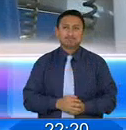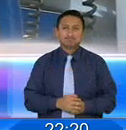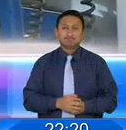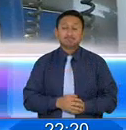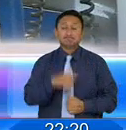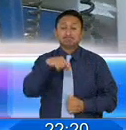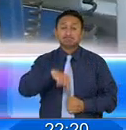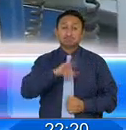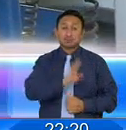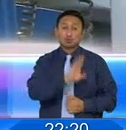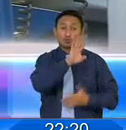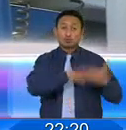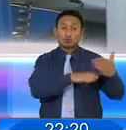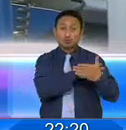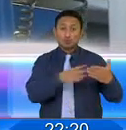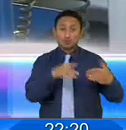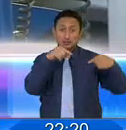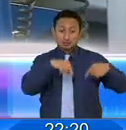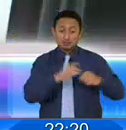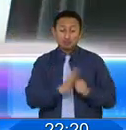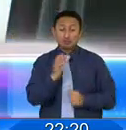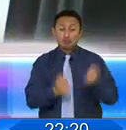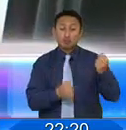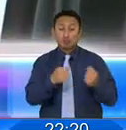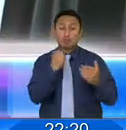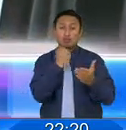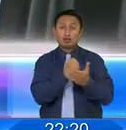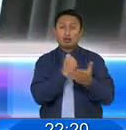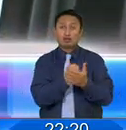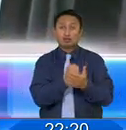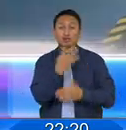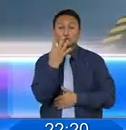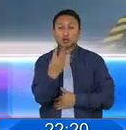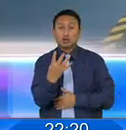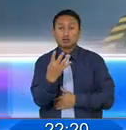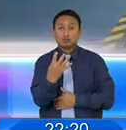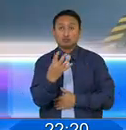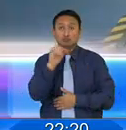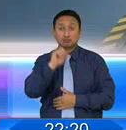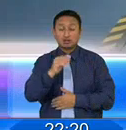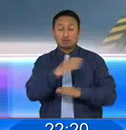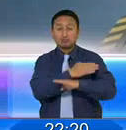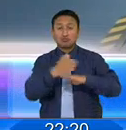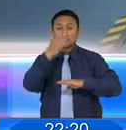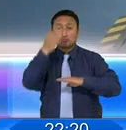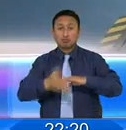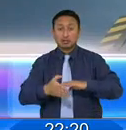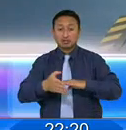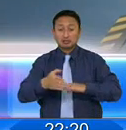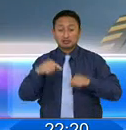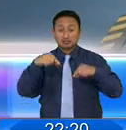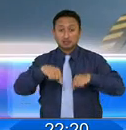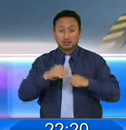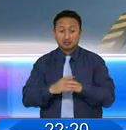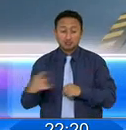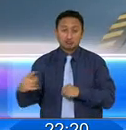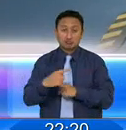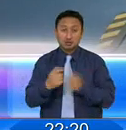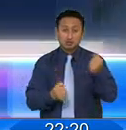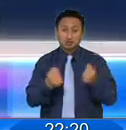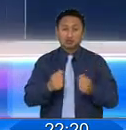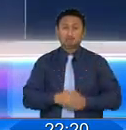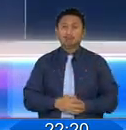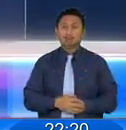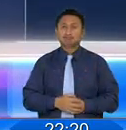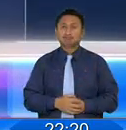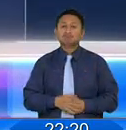al cronograma de calendarización, los automotores con placa terminada en 4 tienen plazo hasta finales de este mes para cumplir con el trámite.